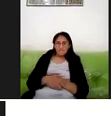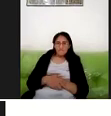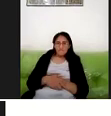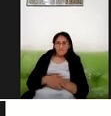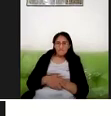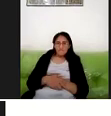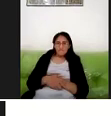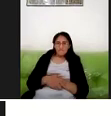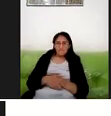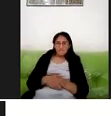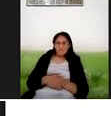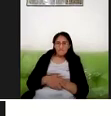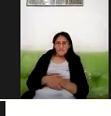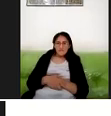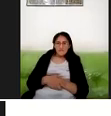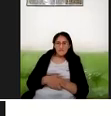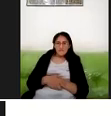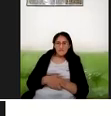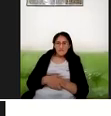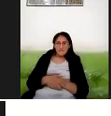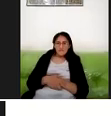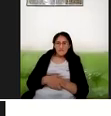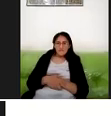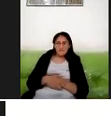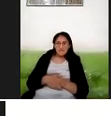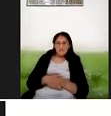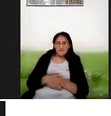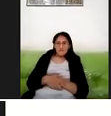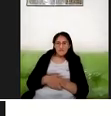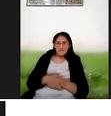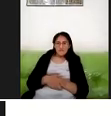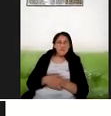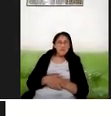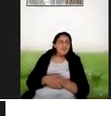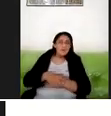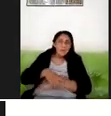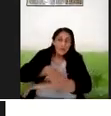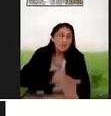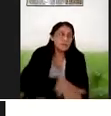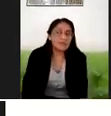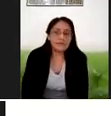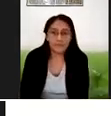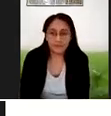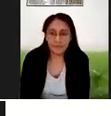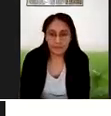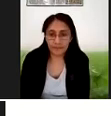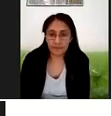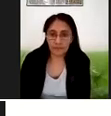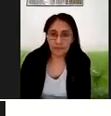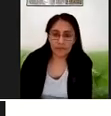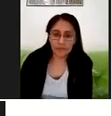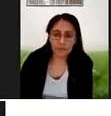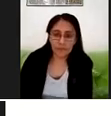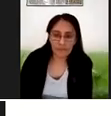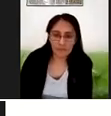Bien, se cosen las diferentes capas que se cortaron, porque nosotros tenemos, en ese caso, vamos a romper todo lo que